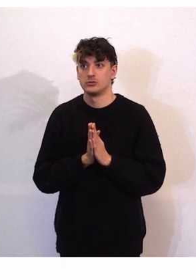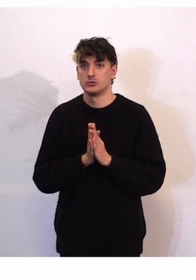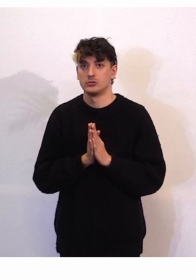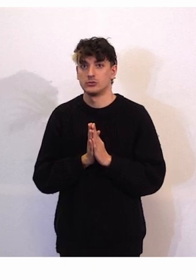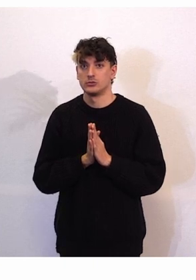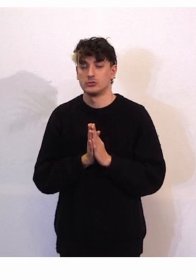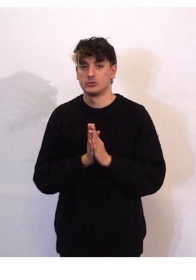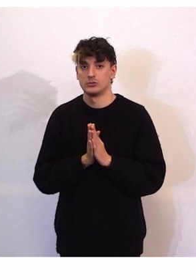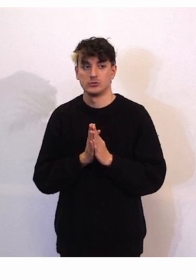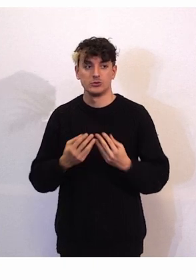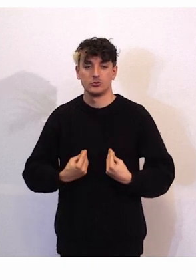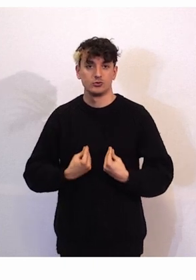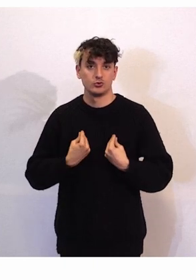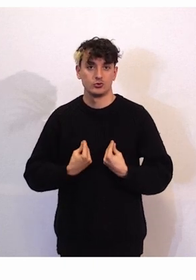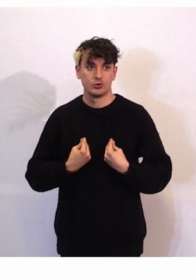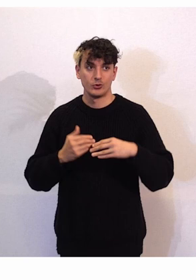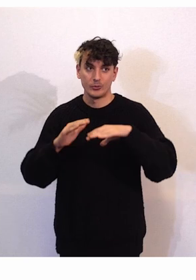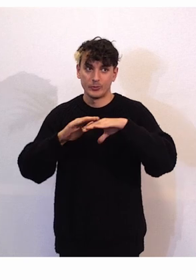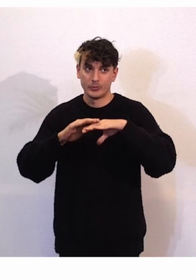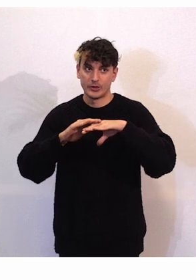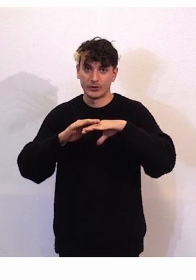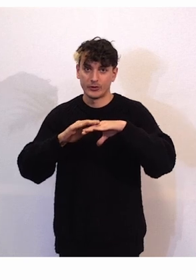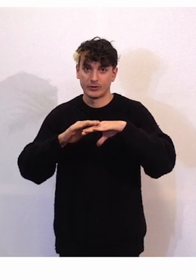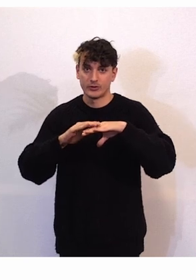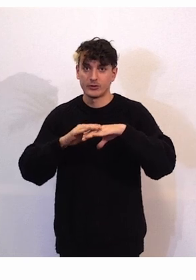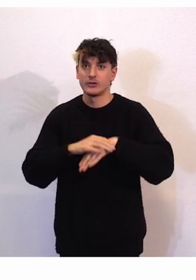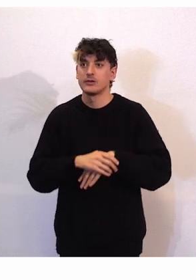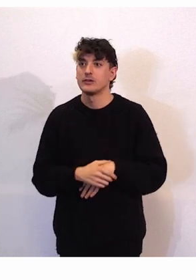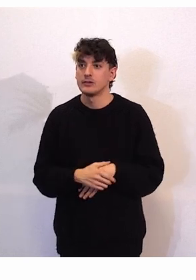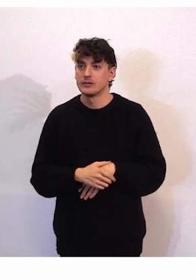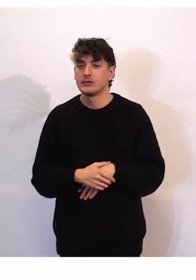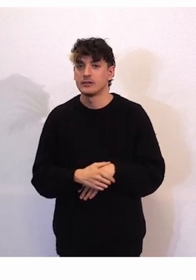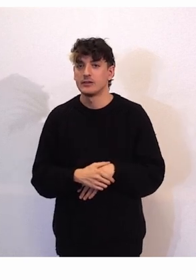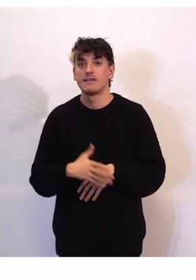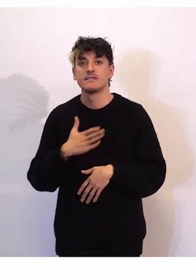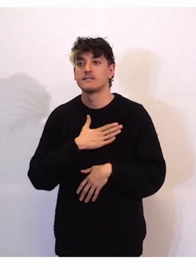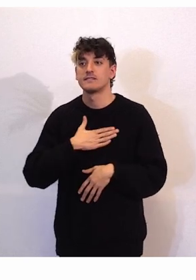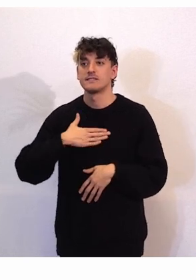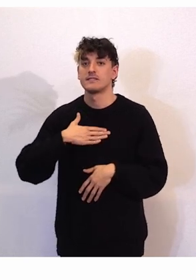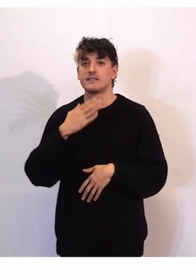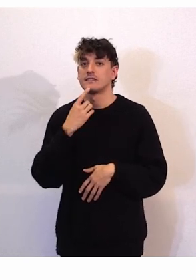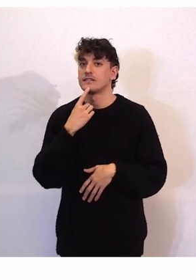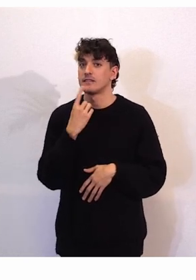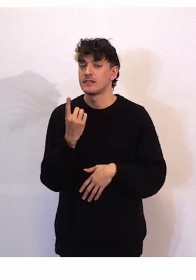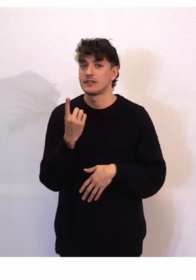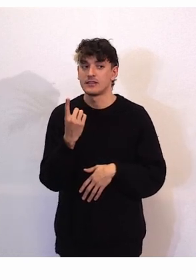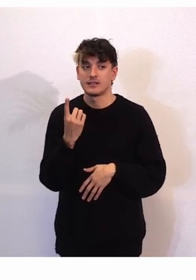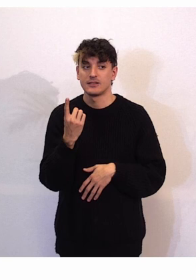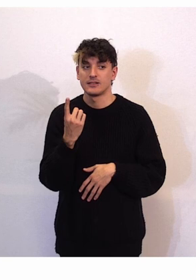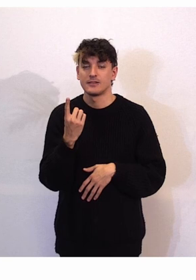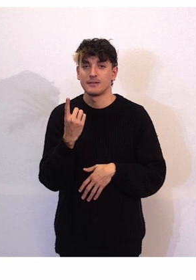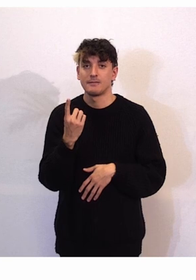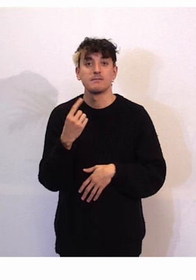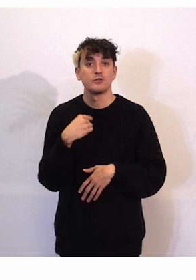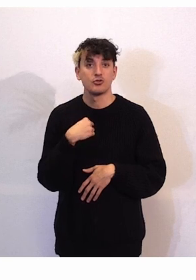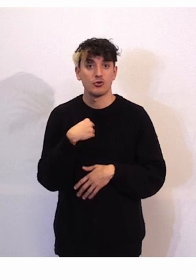Qué susto, perdón. Los cascos. Bueno, pues nada, pues quería decirle que. Yo en el centro donde